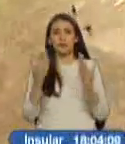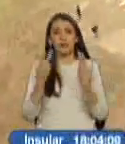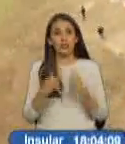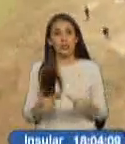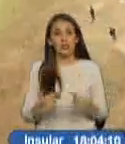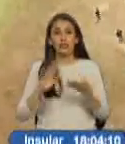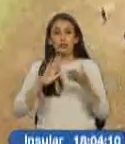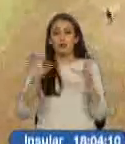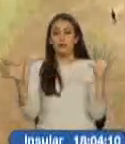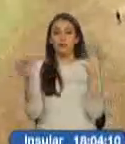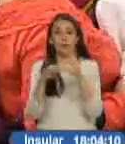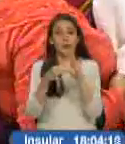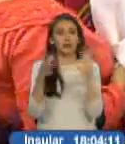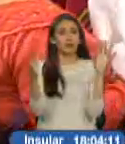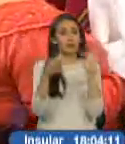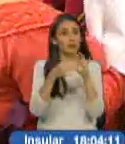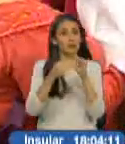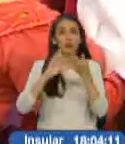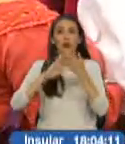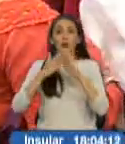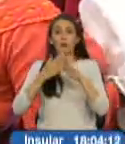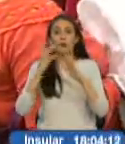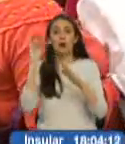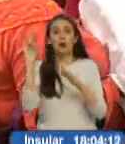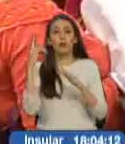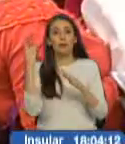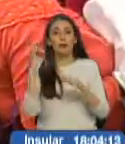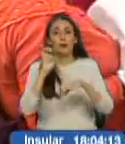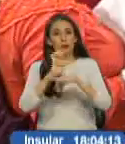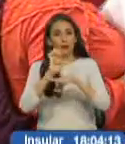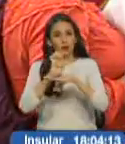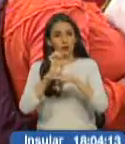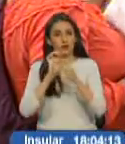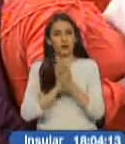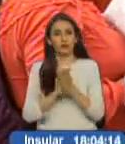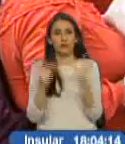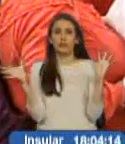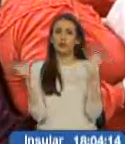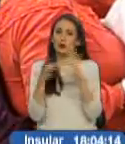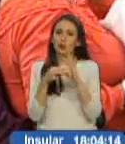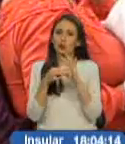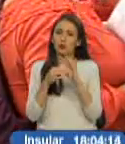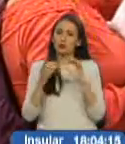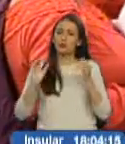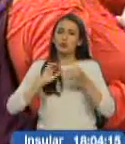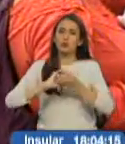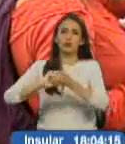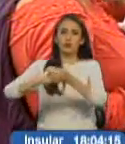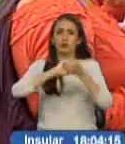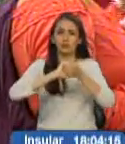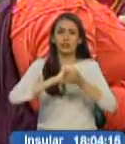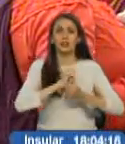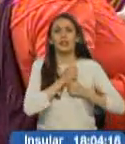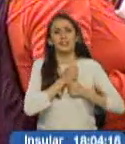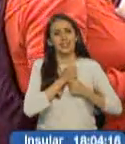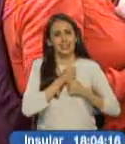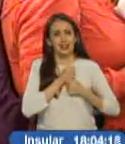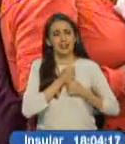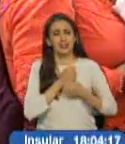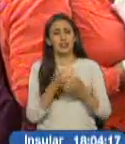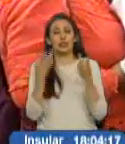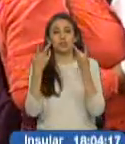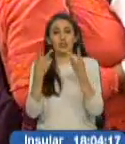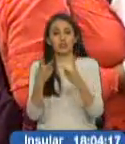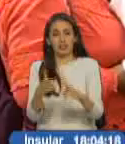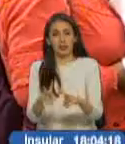de Ecuador y Bolivia. Bolivia y Ecuador unidos por un solo corazón, porque nos une este cariño, ¿no? Además